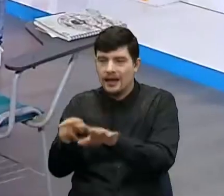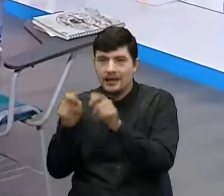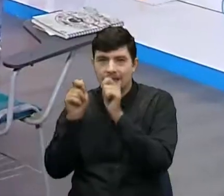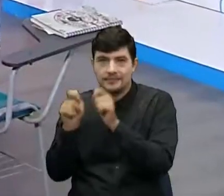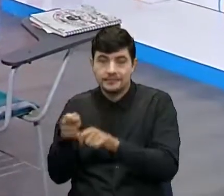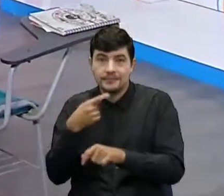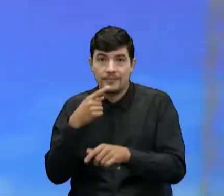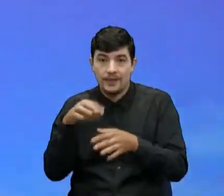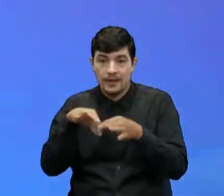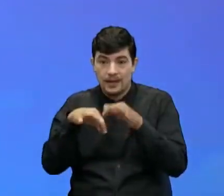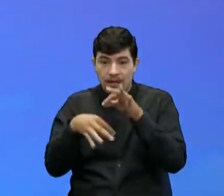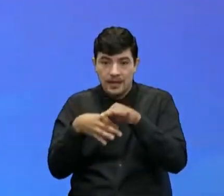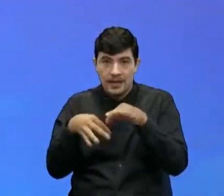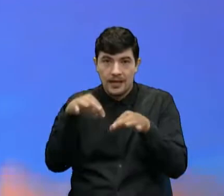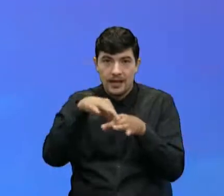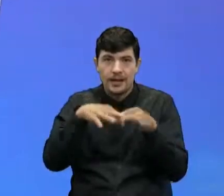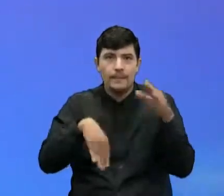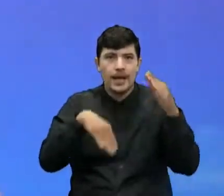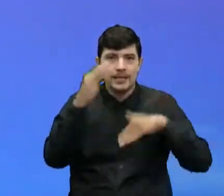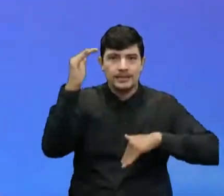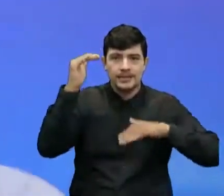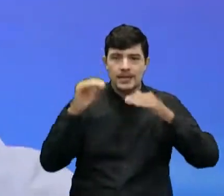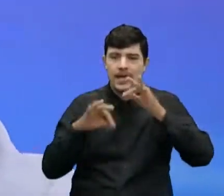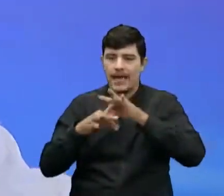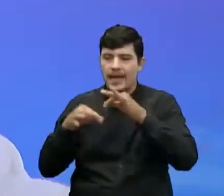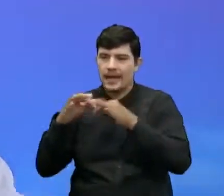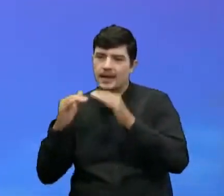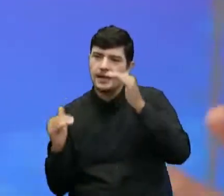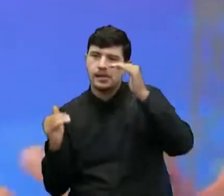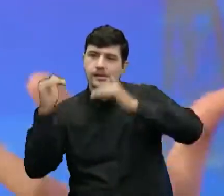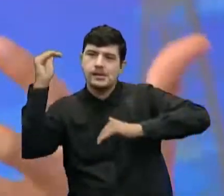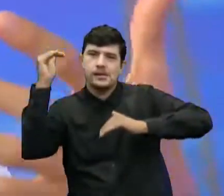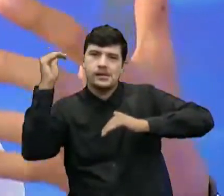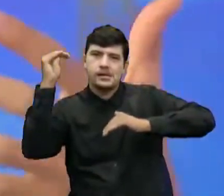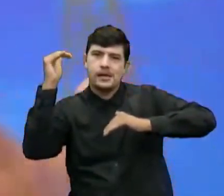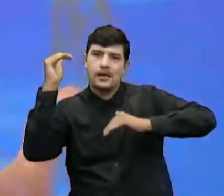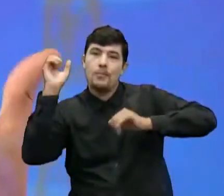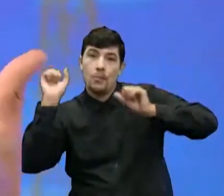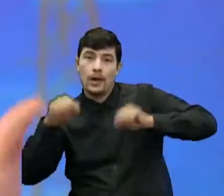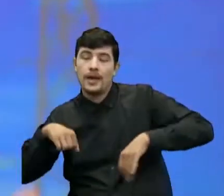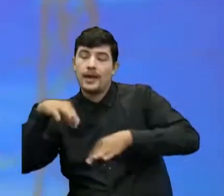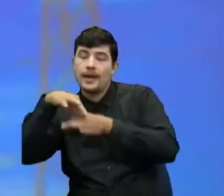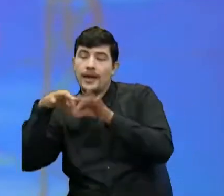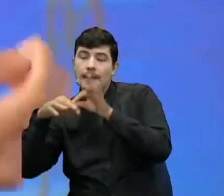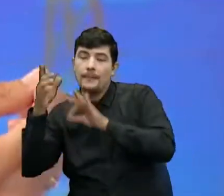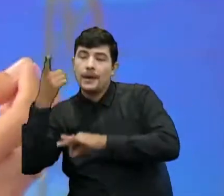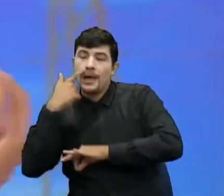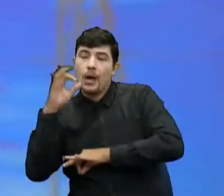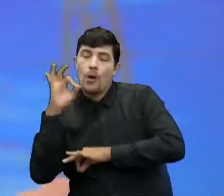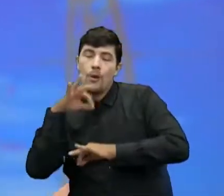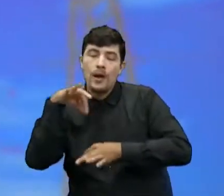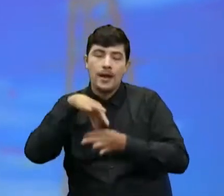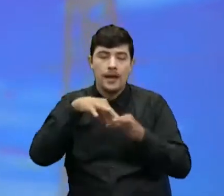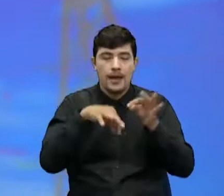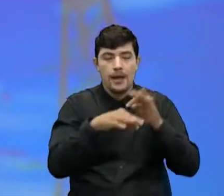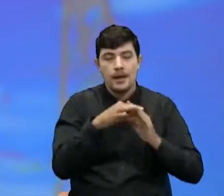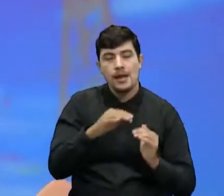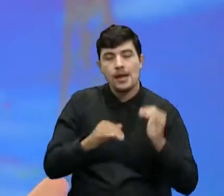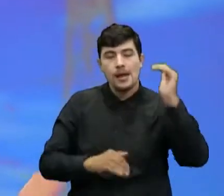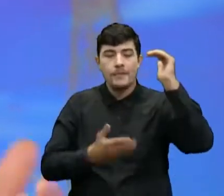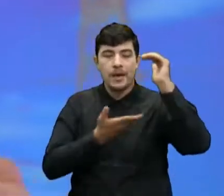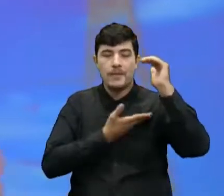había un gen Que era más que Más fuerte que el otro Y es más dominante Y entonces Esto hacía que El color de nuestros ojos Fuera